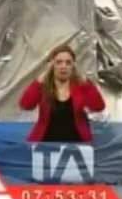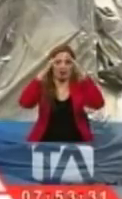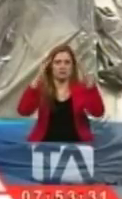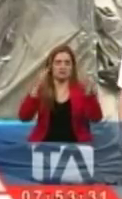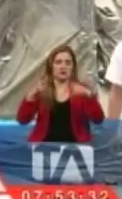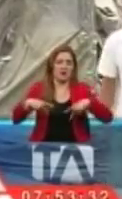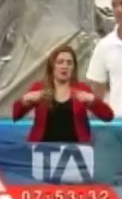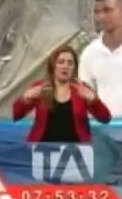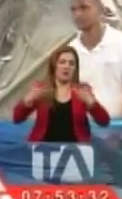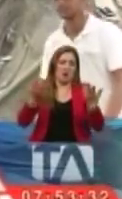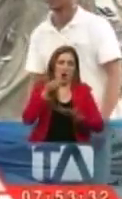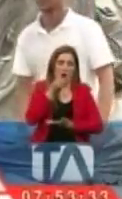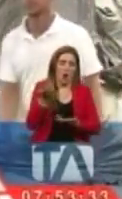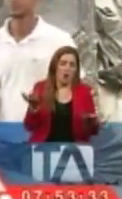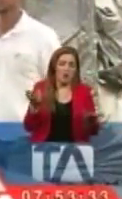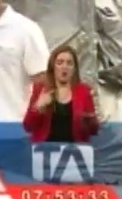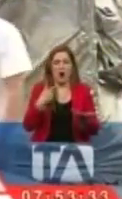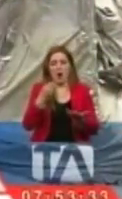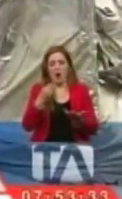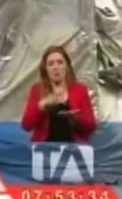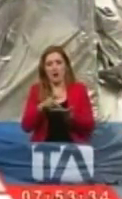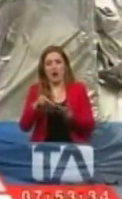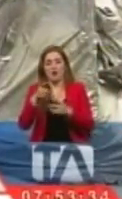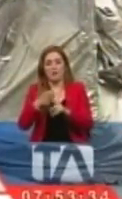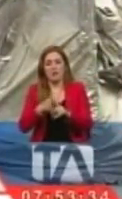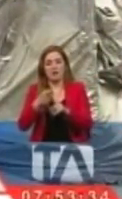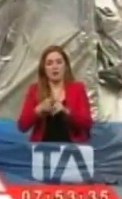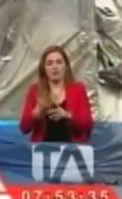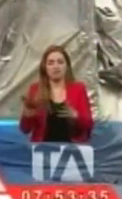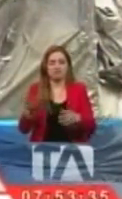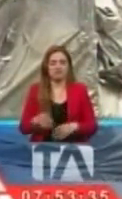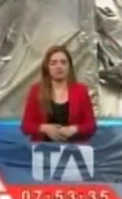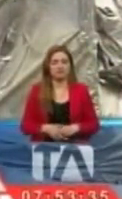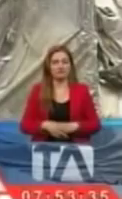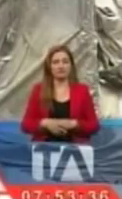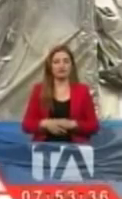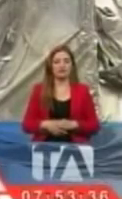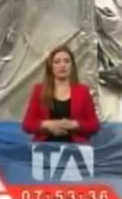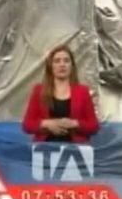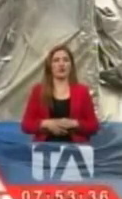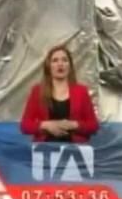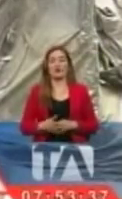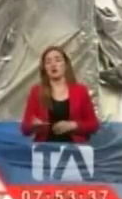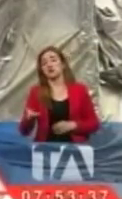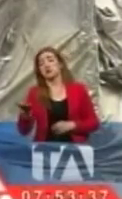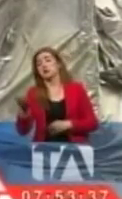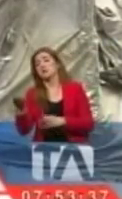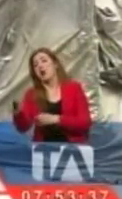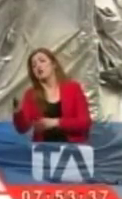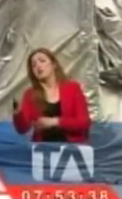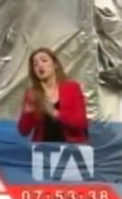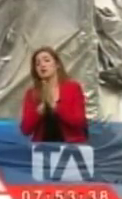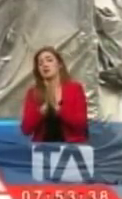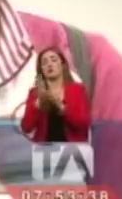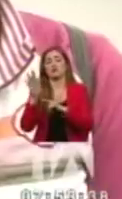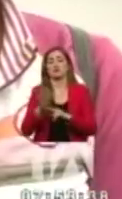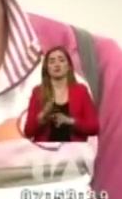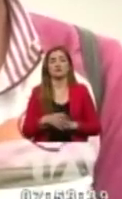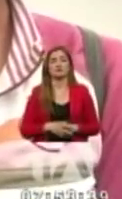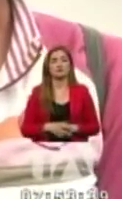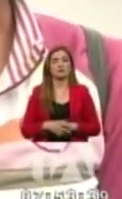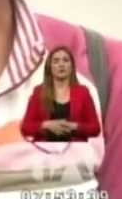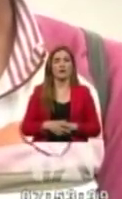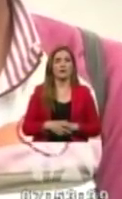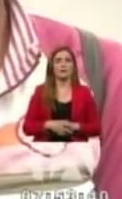alternativas de conseguir como nosotros pagar un arriendo en cómo comer nosotros mismos y no está humillando a la gente está pidiéndole plata ni nada de eso en